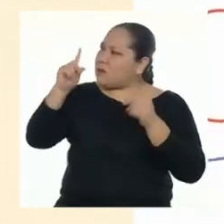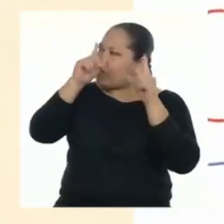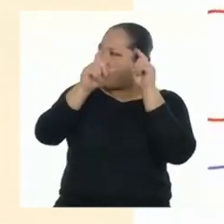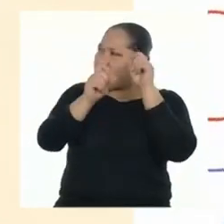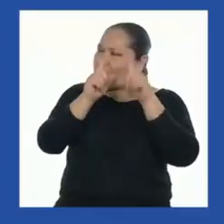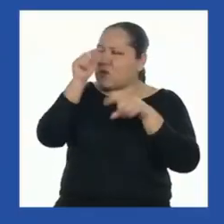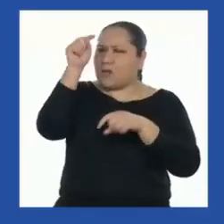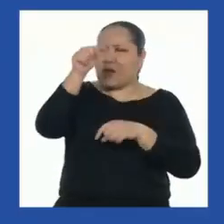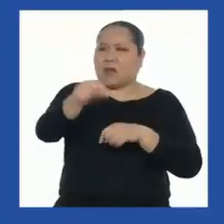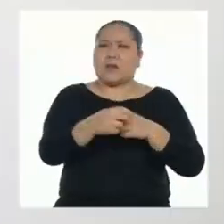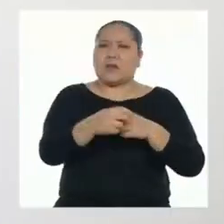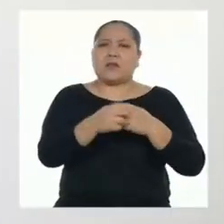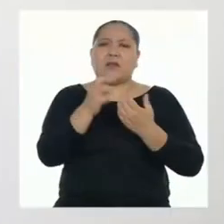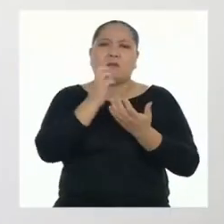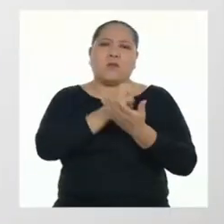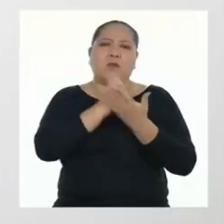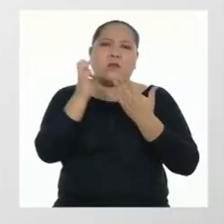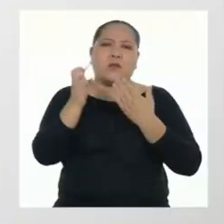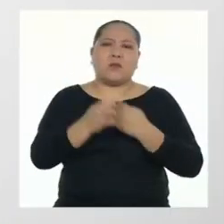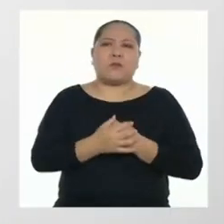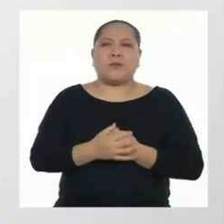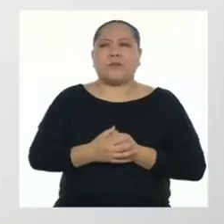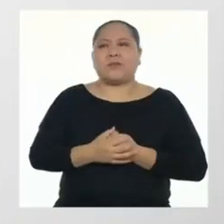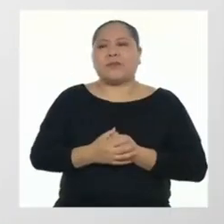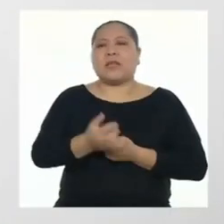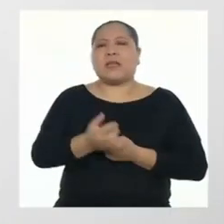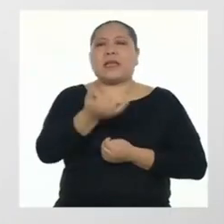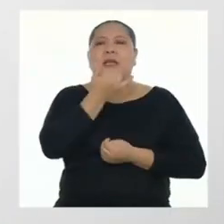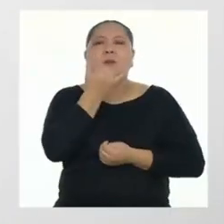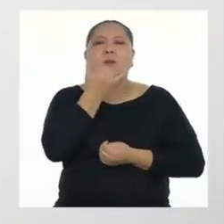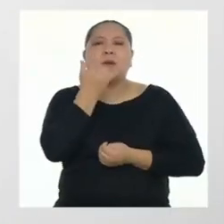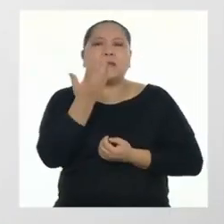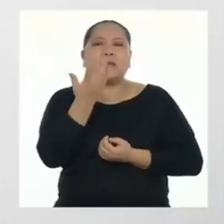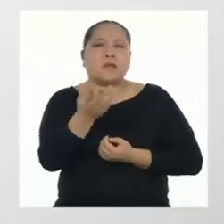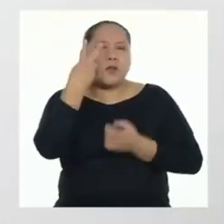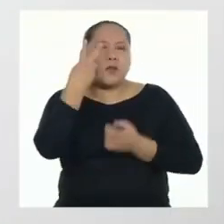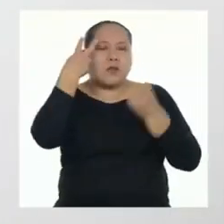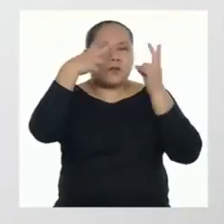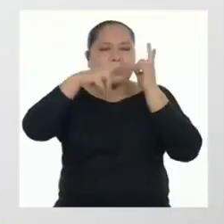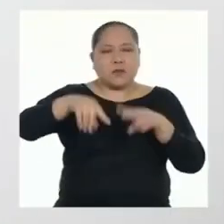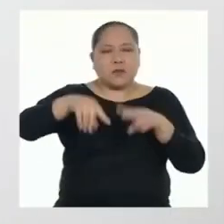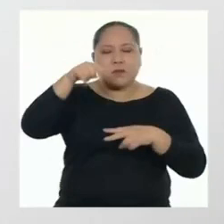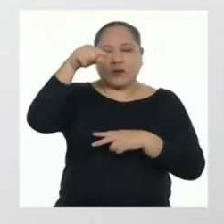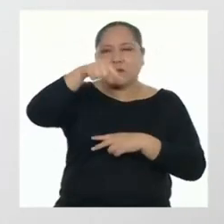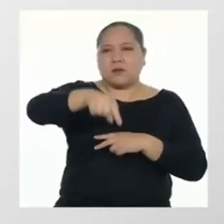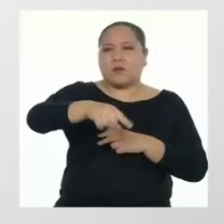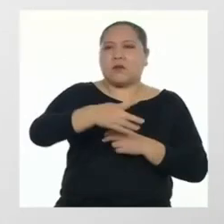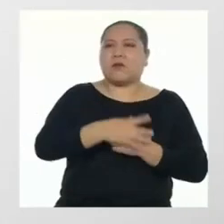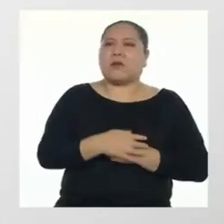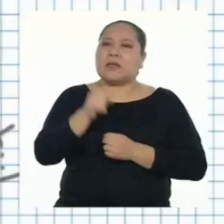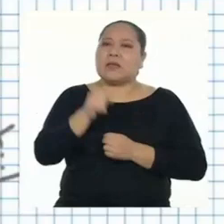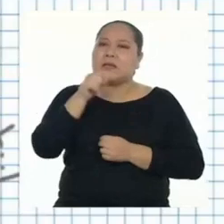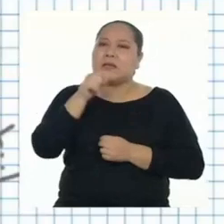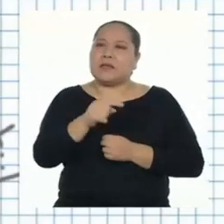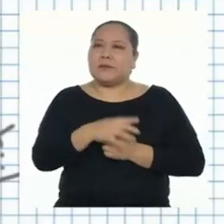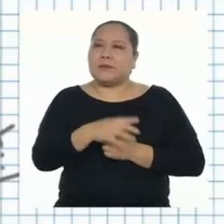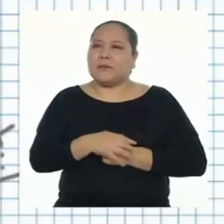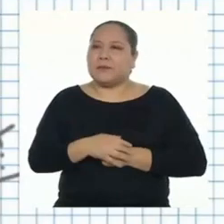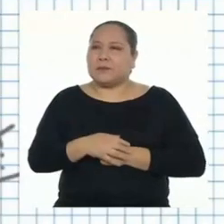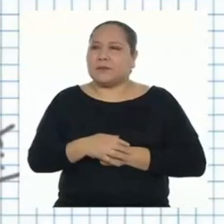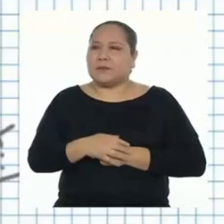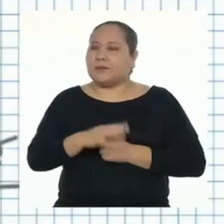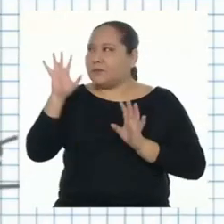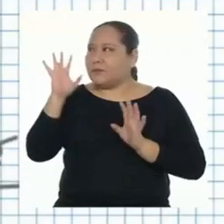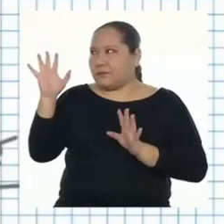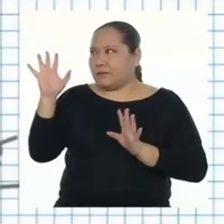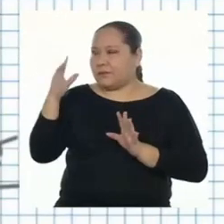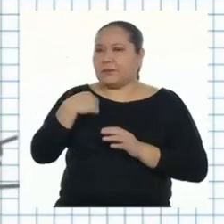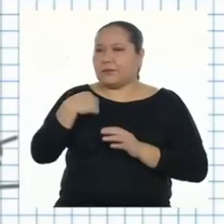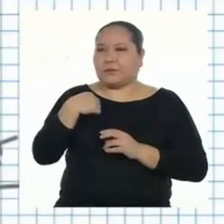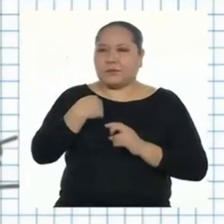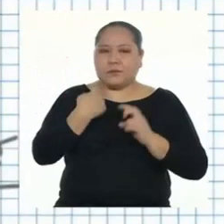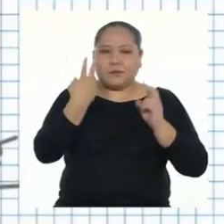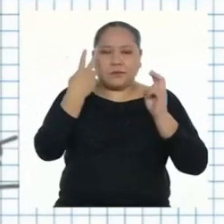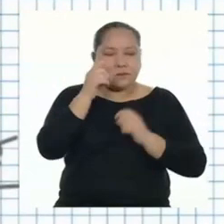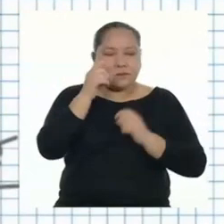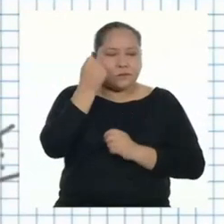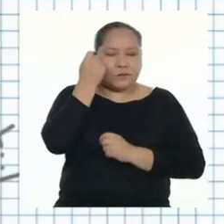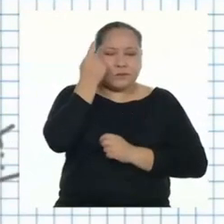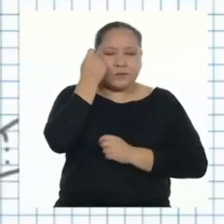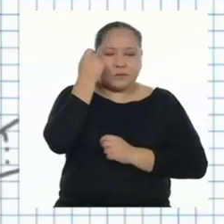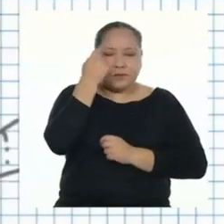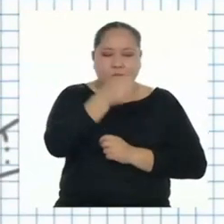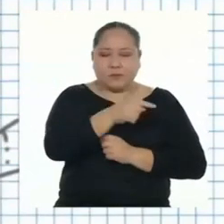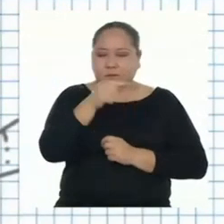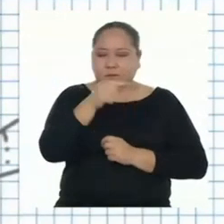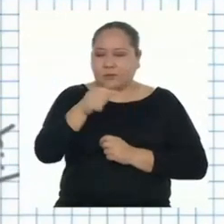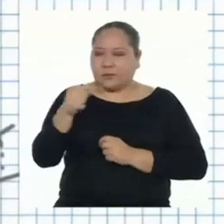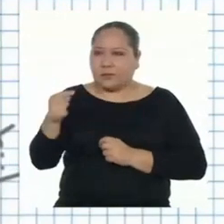respecto a esta actividad. ¿Qué factores o elementos has observado que intervienen en la actividad? A ver, profesora, por lo que entiendo